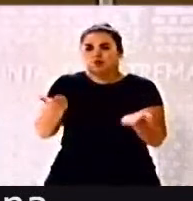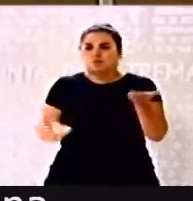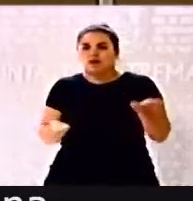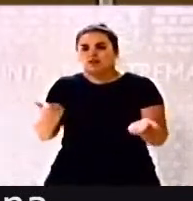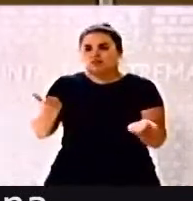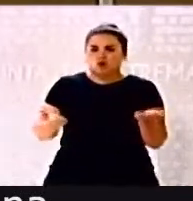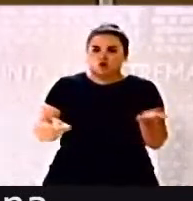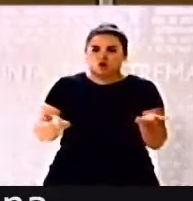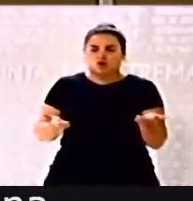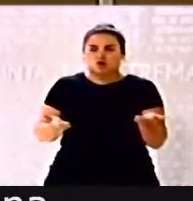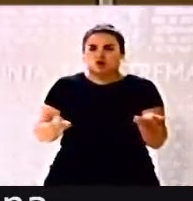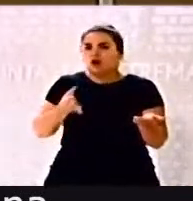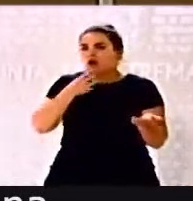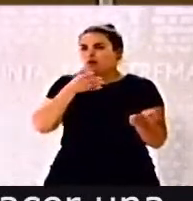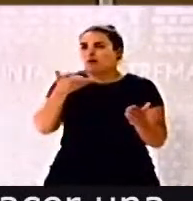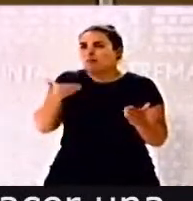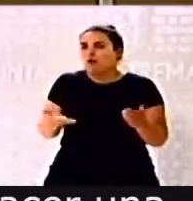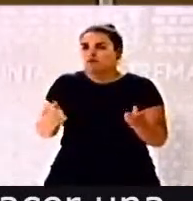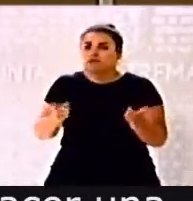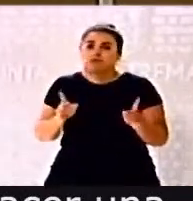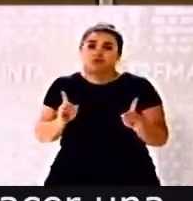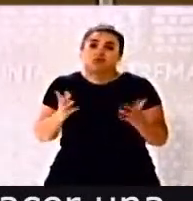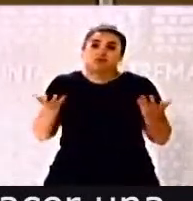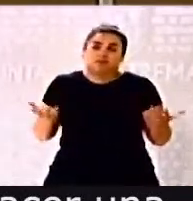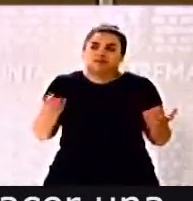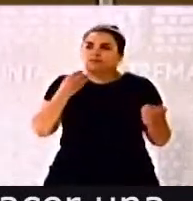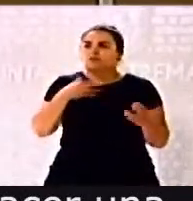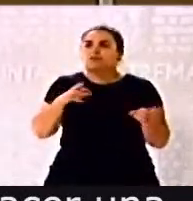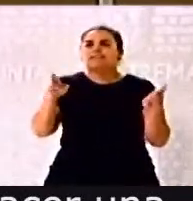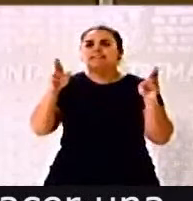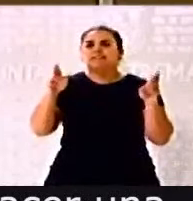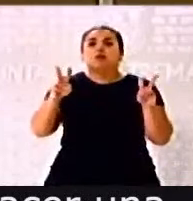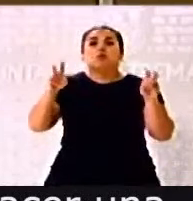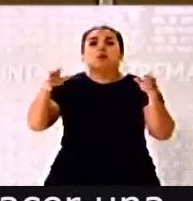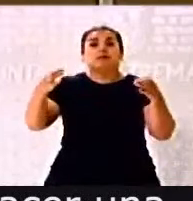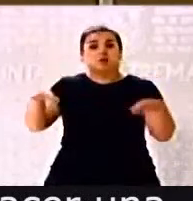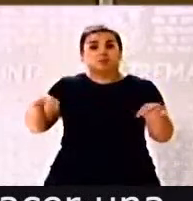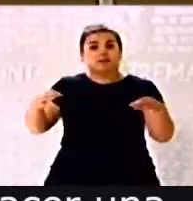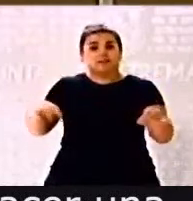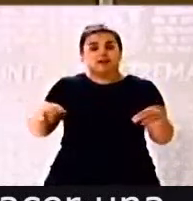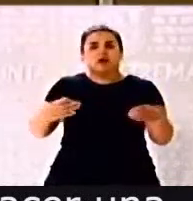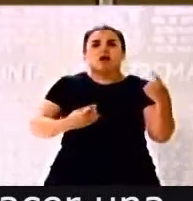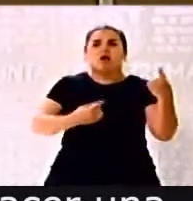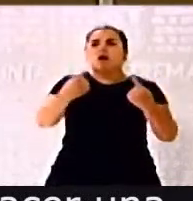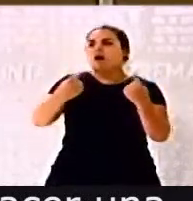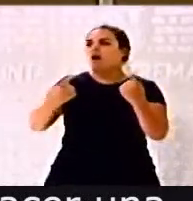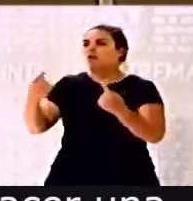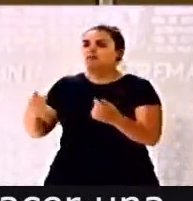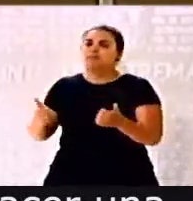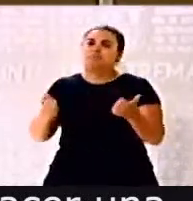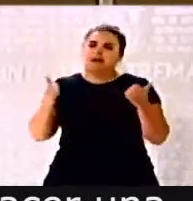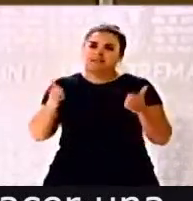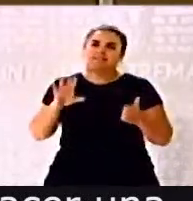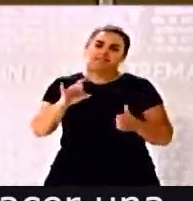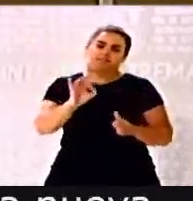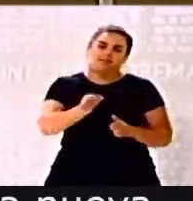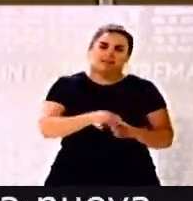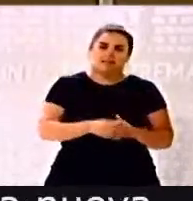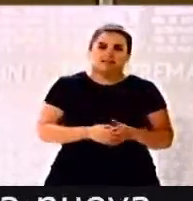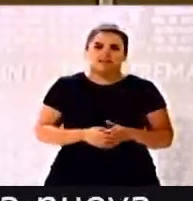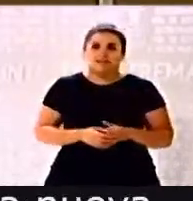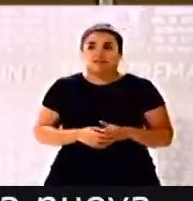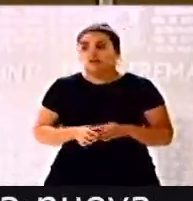y que esa comparativa sea significativa. En cualquier caso, yo espero que con la nueva normalidad algunos casos más tengamos, cierto,